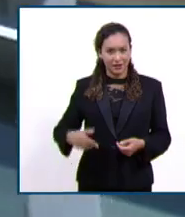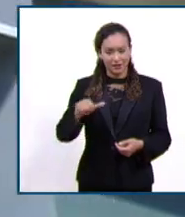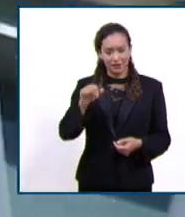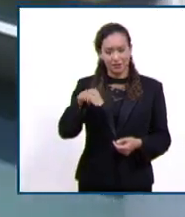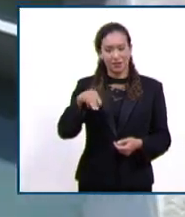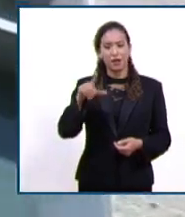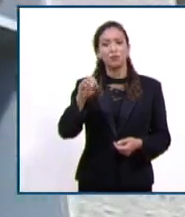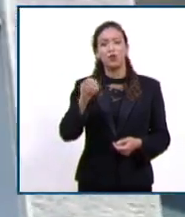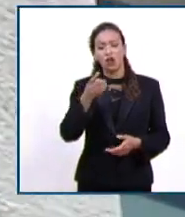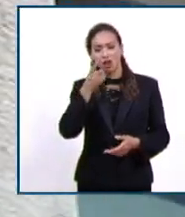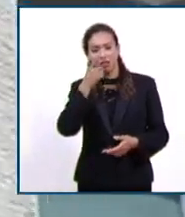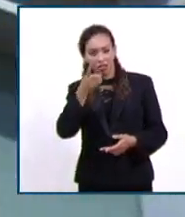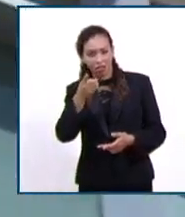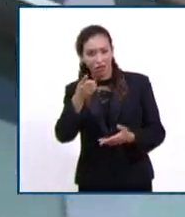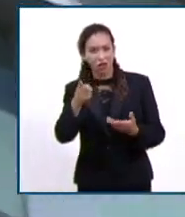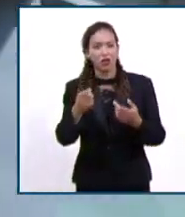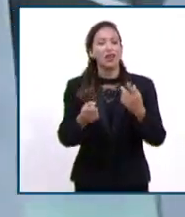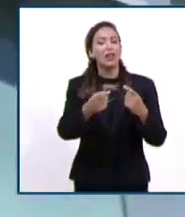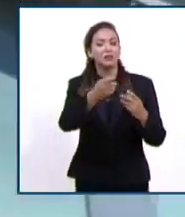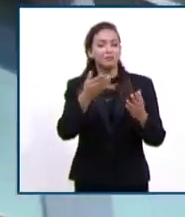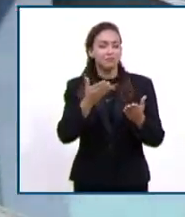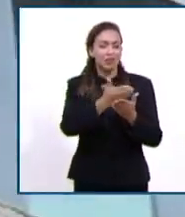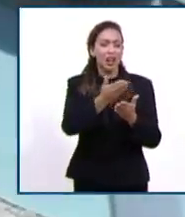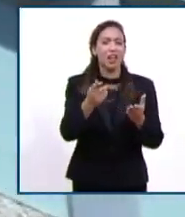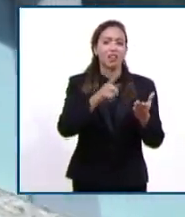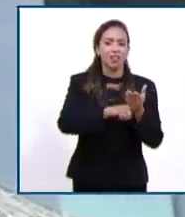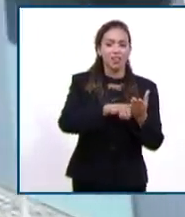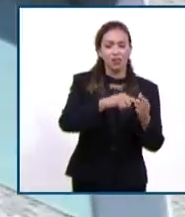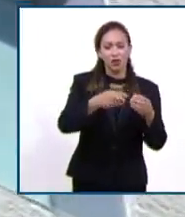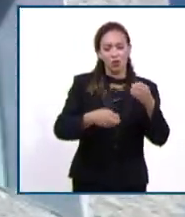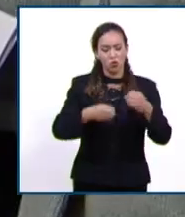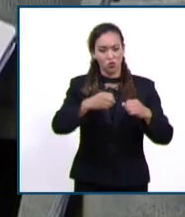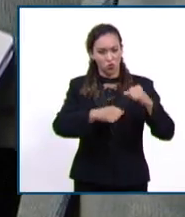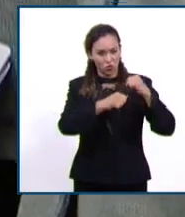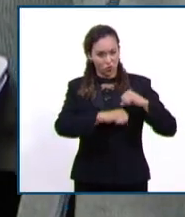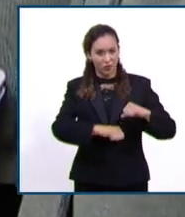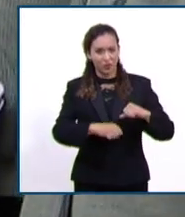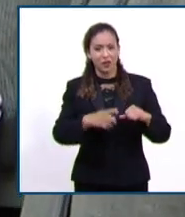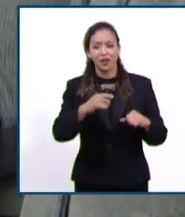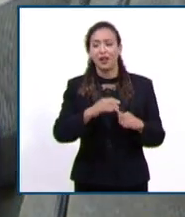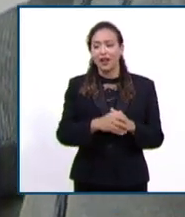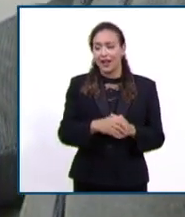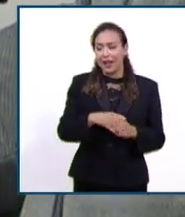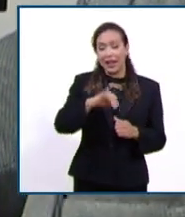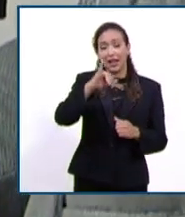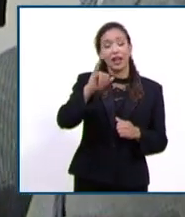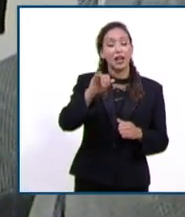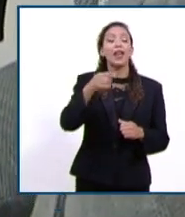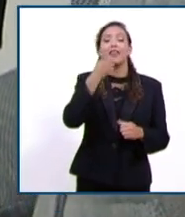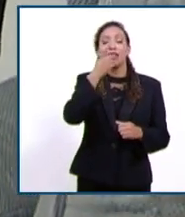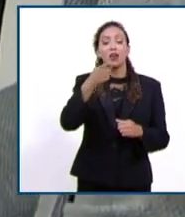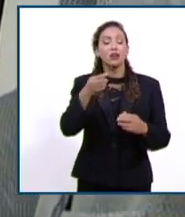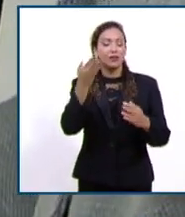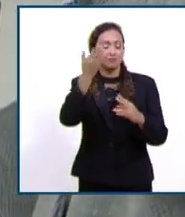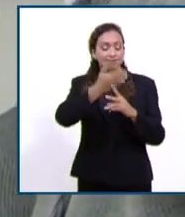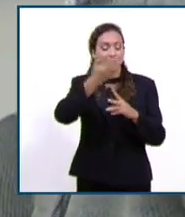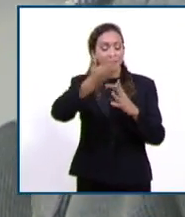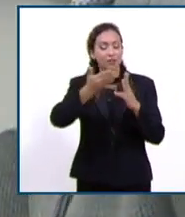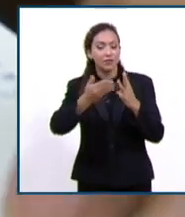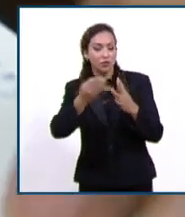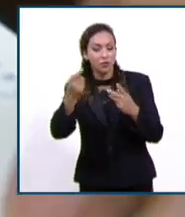injerencia externa indebida en el Poder Judicial de la Federación, la JUFET se pronunció a favor del respeto a la división de